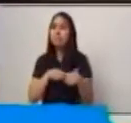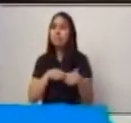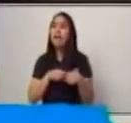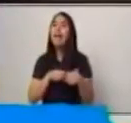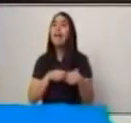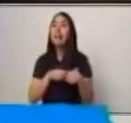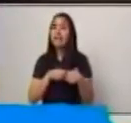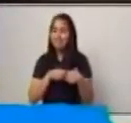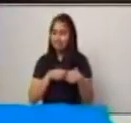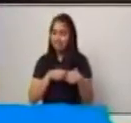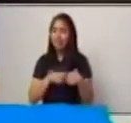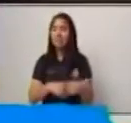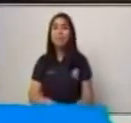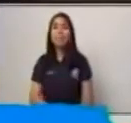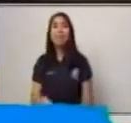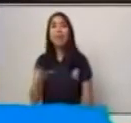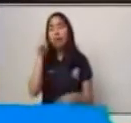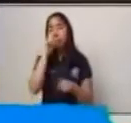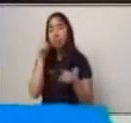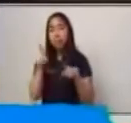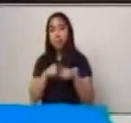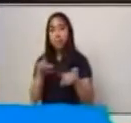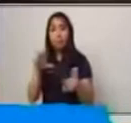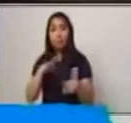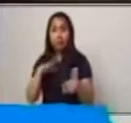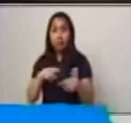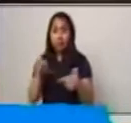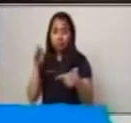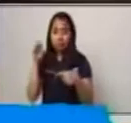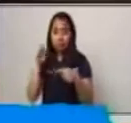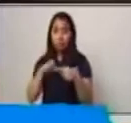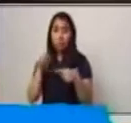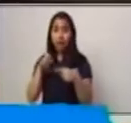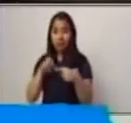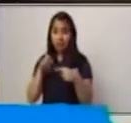que lo llamaremos sintagma verbal.